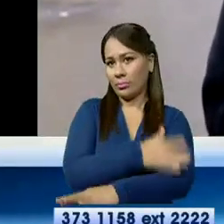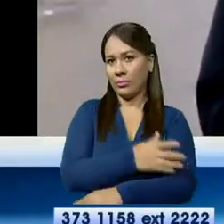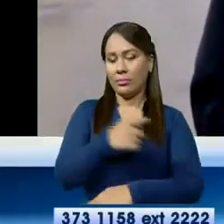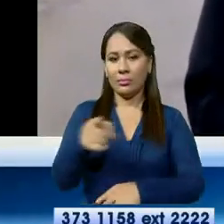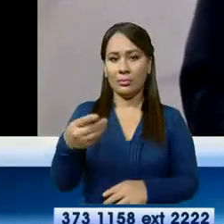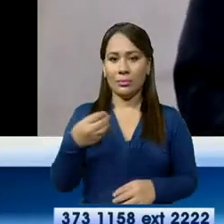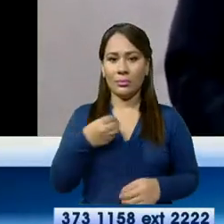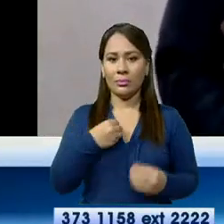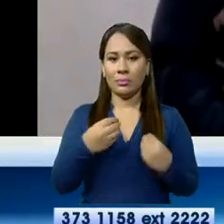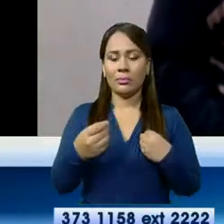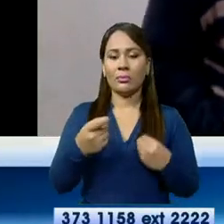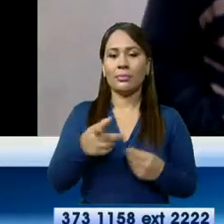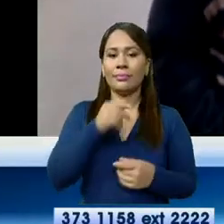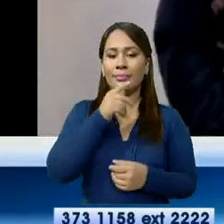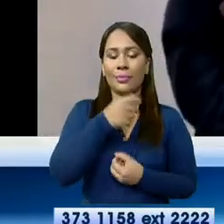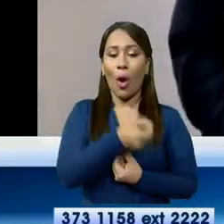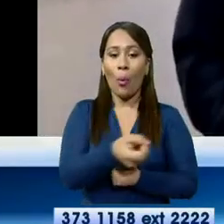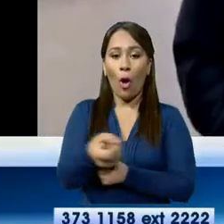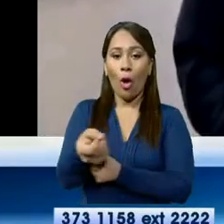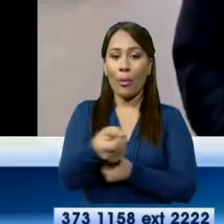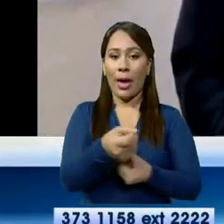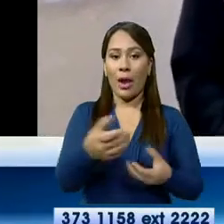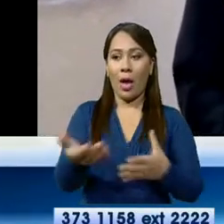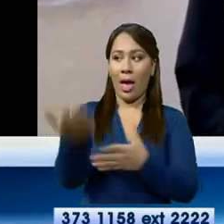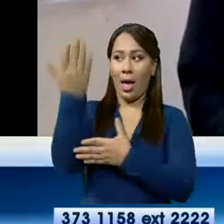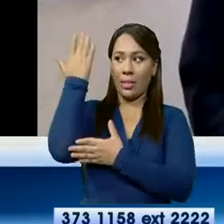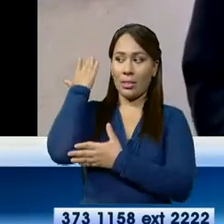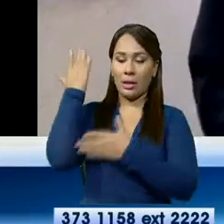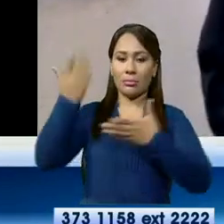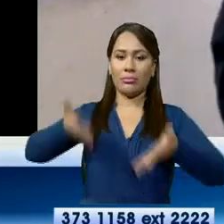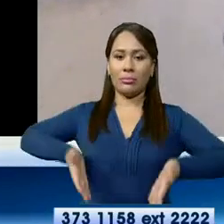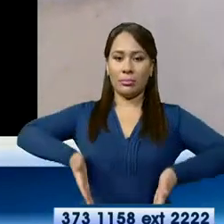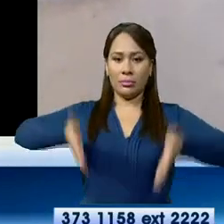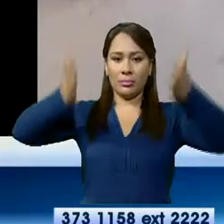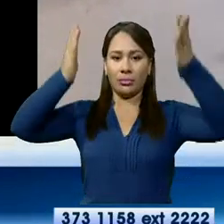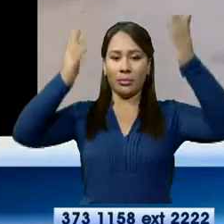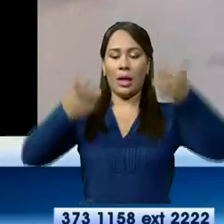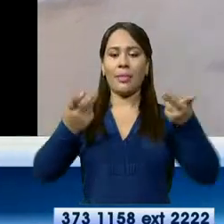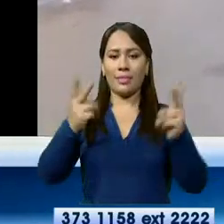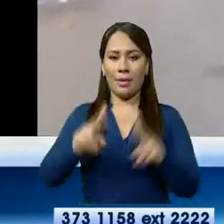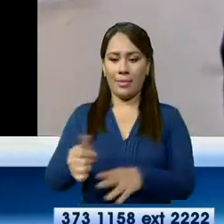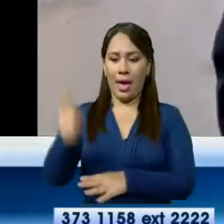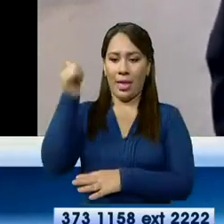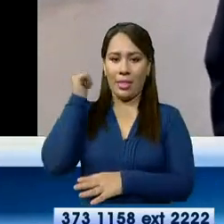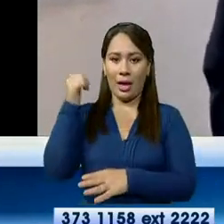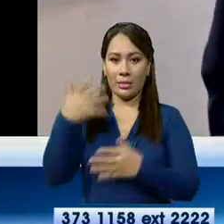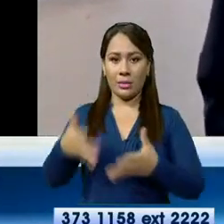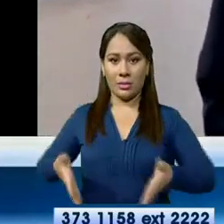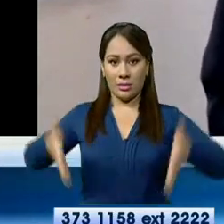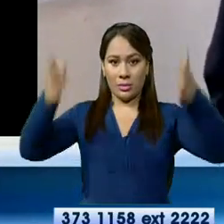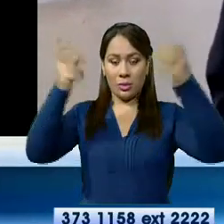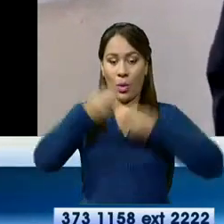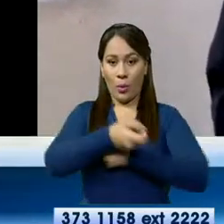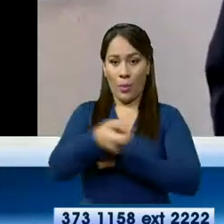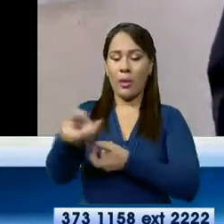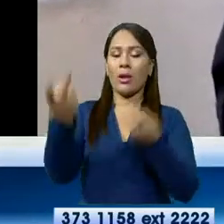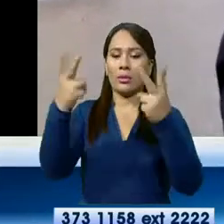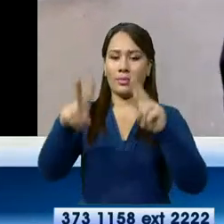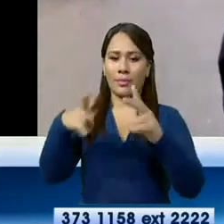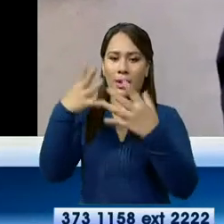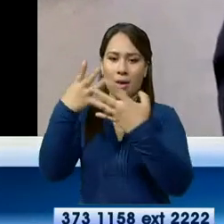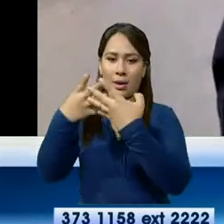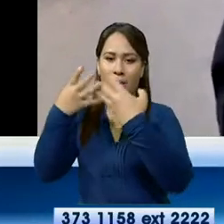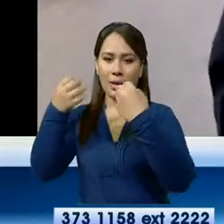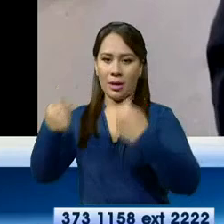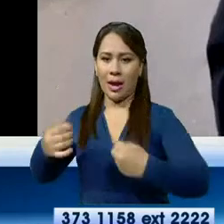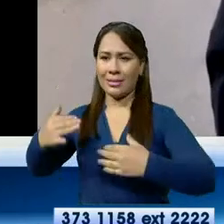playa, en el sector del cuerpo bomberos, no sé si conocen allí. Ahí funcionó otra casa con el nombre de la tenencia política.